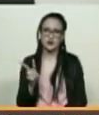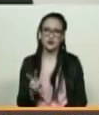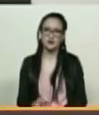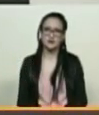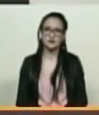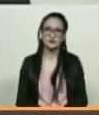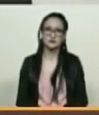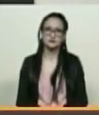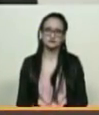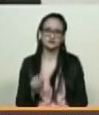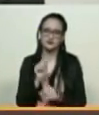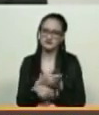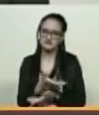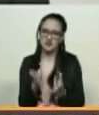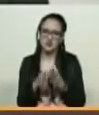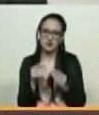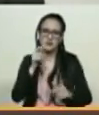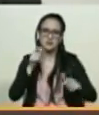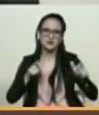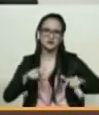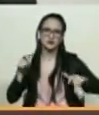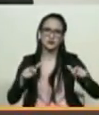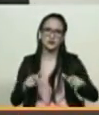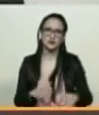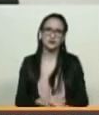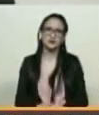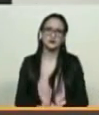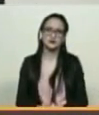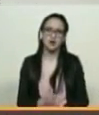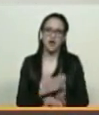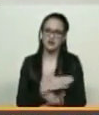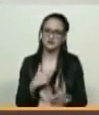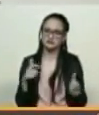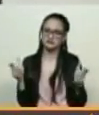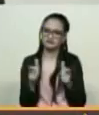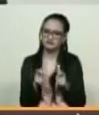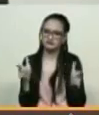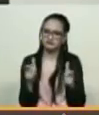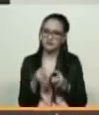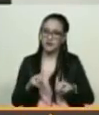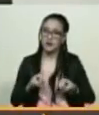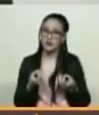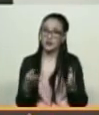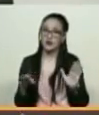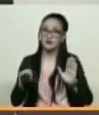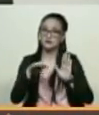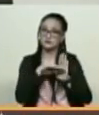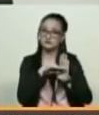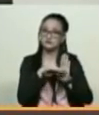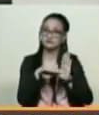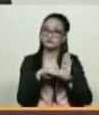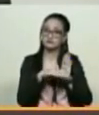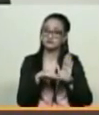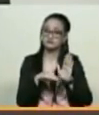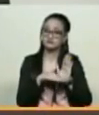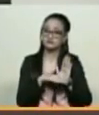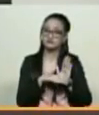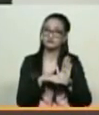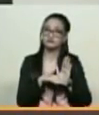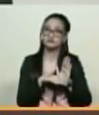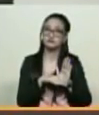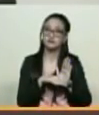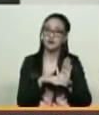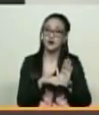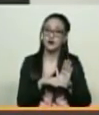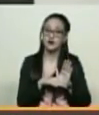digo a todos los factores con los que nos hemos reunido a los efectos de garantizar que con